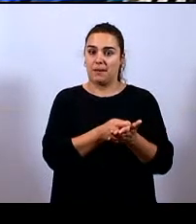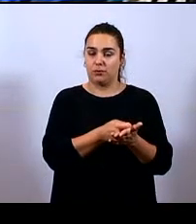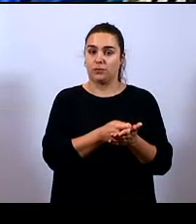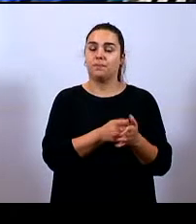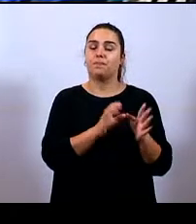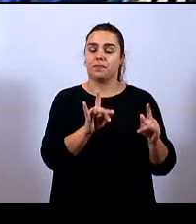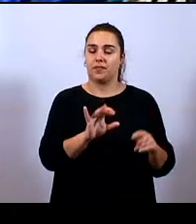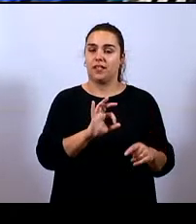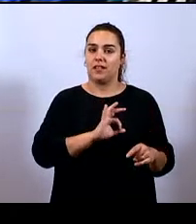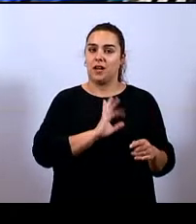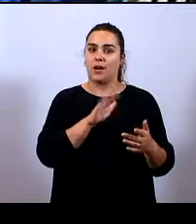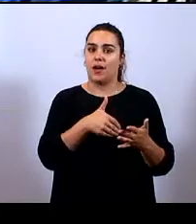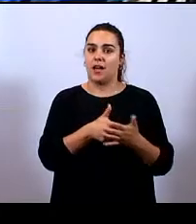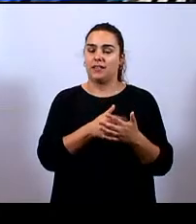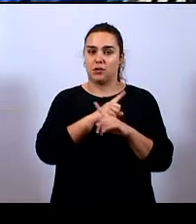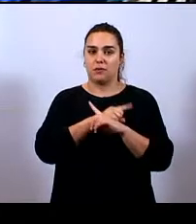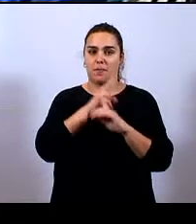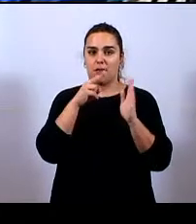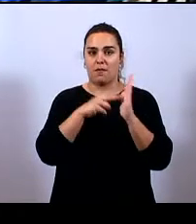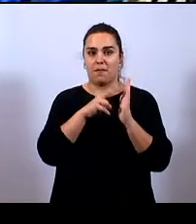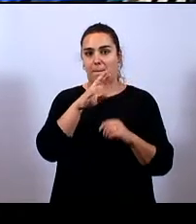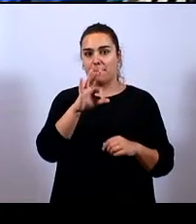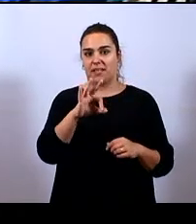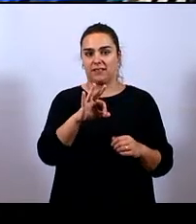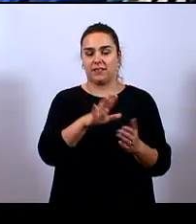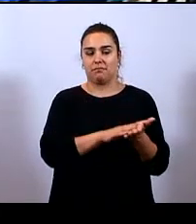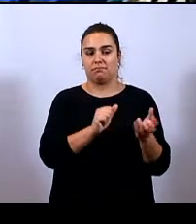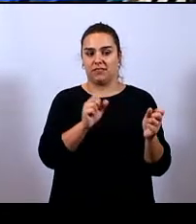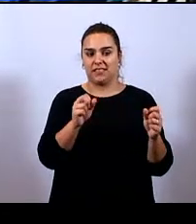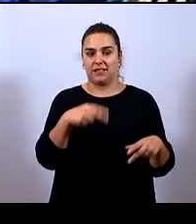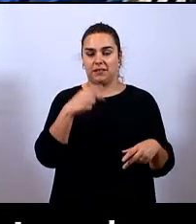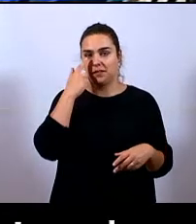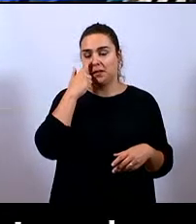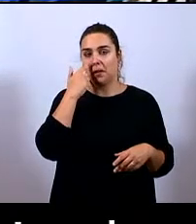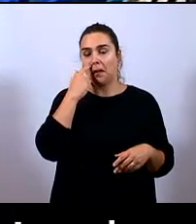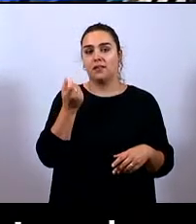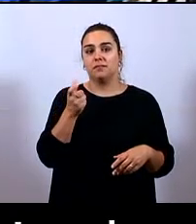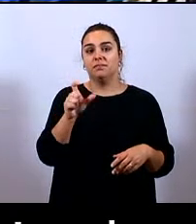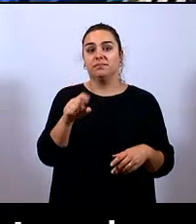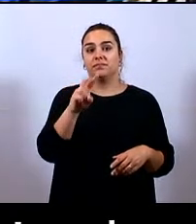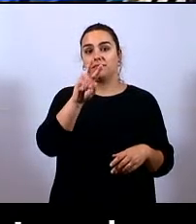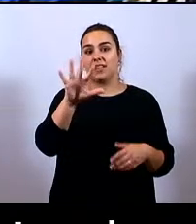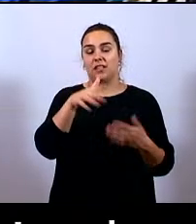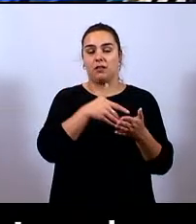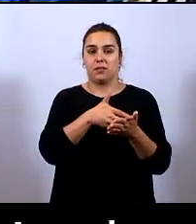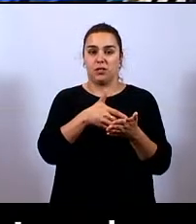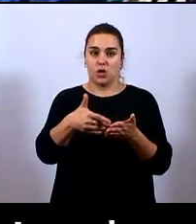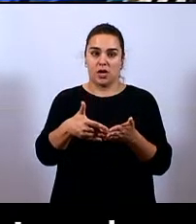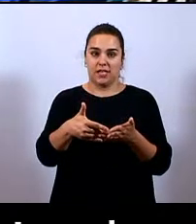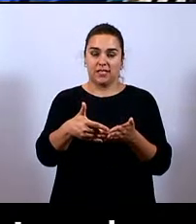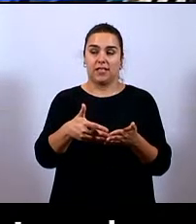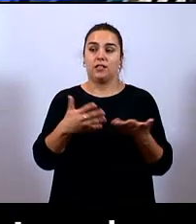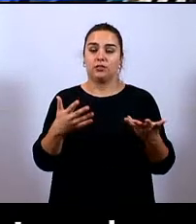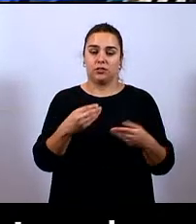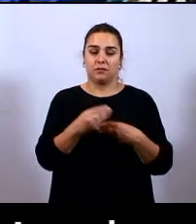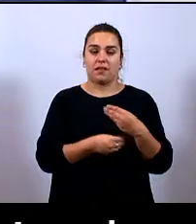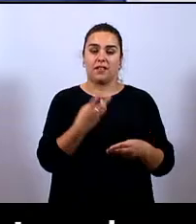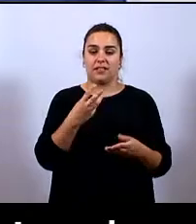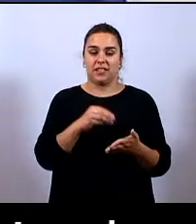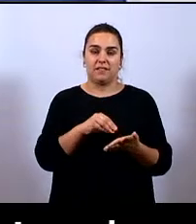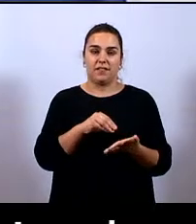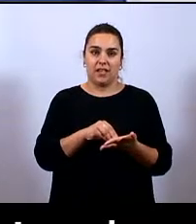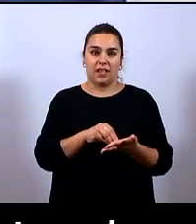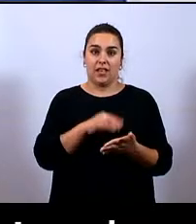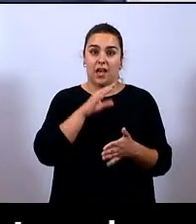enero a noviembre de 2020, en 3 pagos. ¿Cuánto es la cuantía Son aprobada? 25 millones y se van a hacer 3 pagos. Ahora